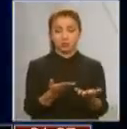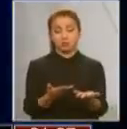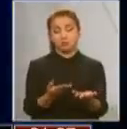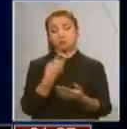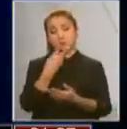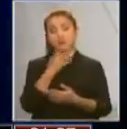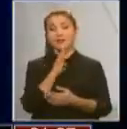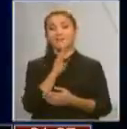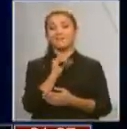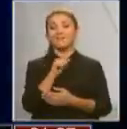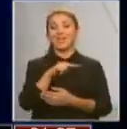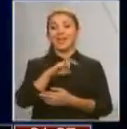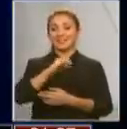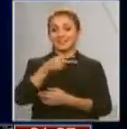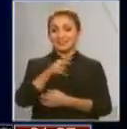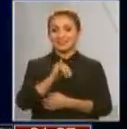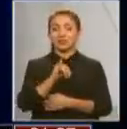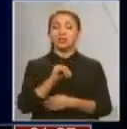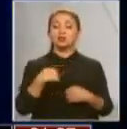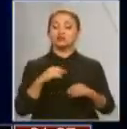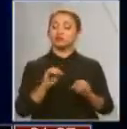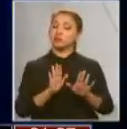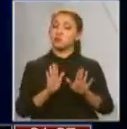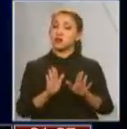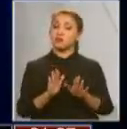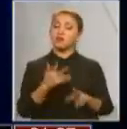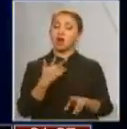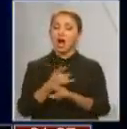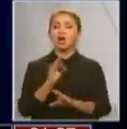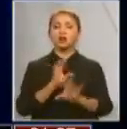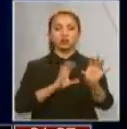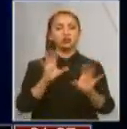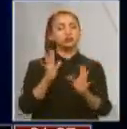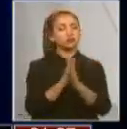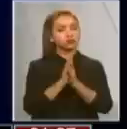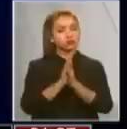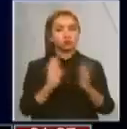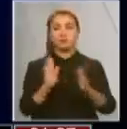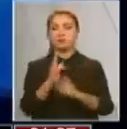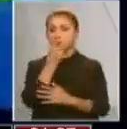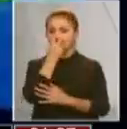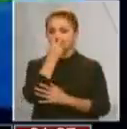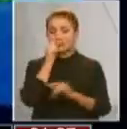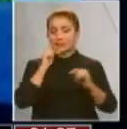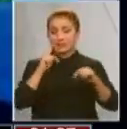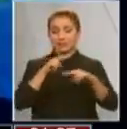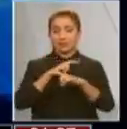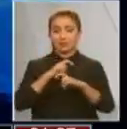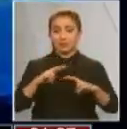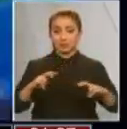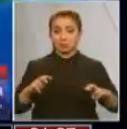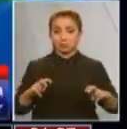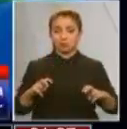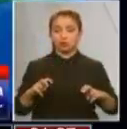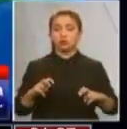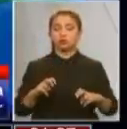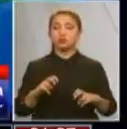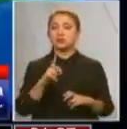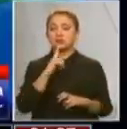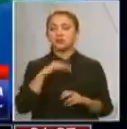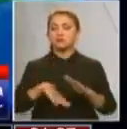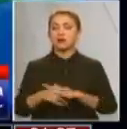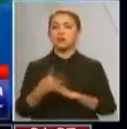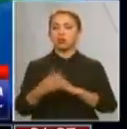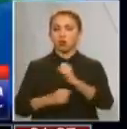mire, esto era absolutamente esperable. Hay sí cosas que son tremendamente curiosas. Esta investigación lleva más